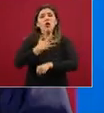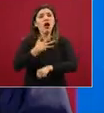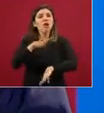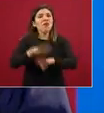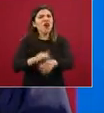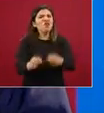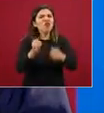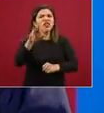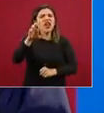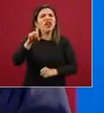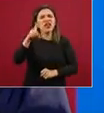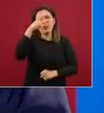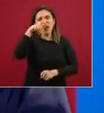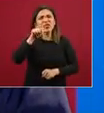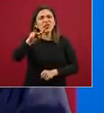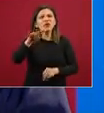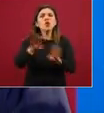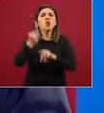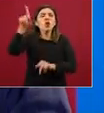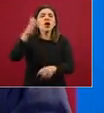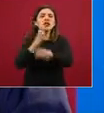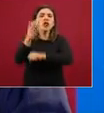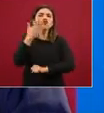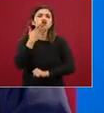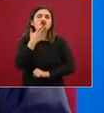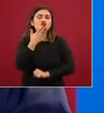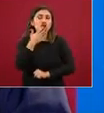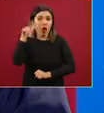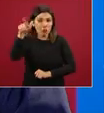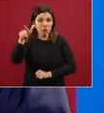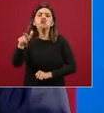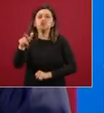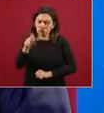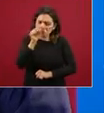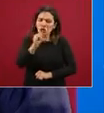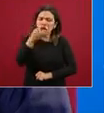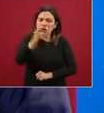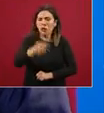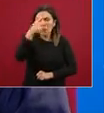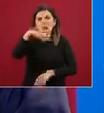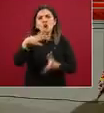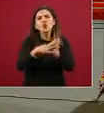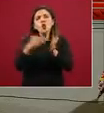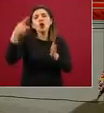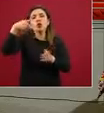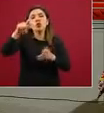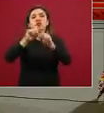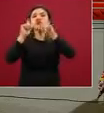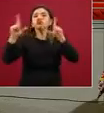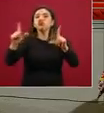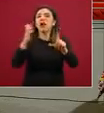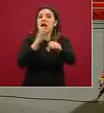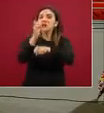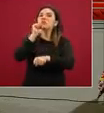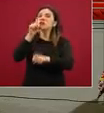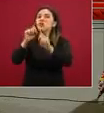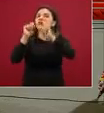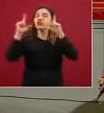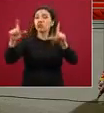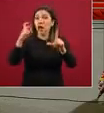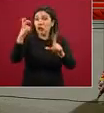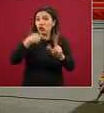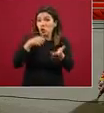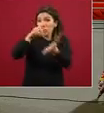poderosas de televisión, como es Sonora, por ejemplo, y ellos nos hicieron favor de replicar en sus canales estatales también. Esas coberturas no las